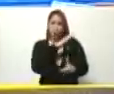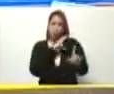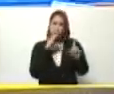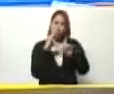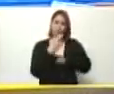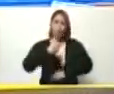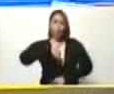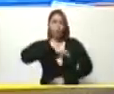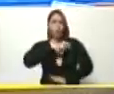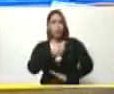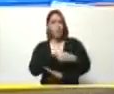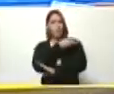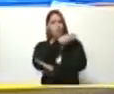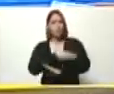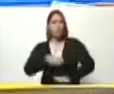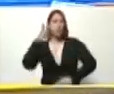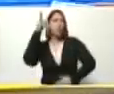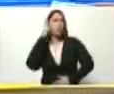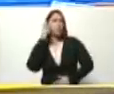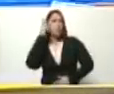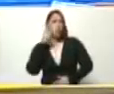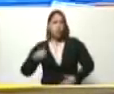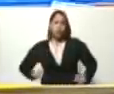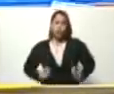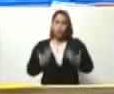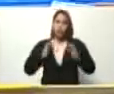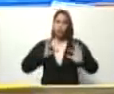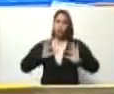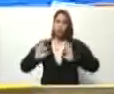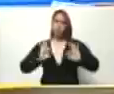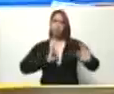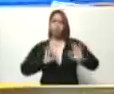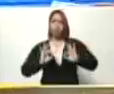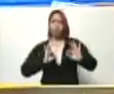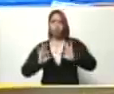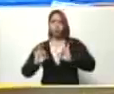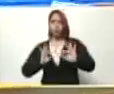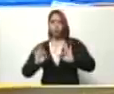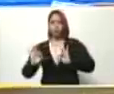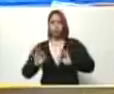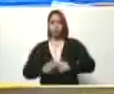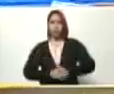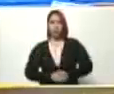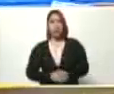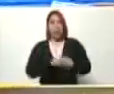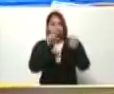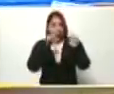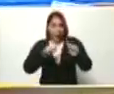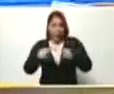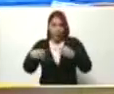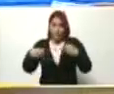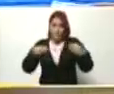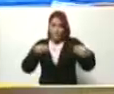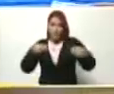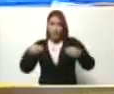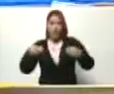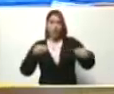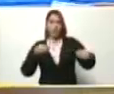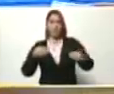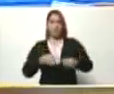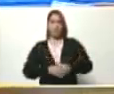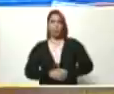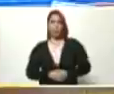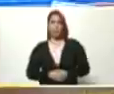nuestra música, las expresiones teatrales, las expresiones del arte plástico,